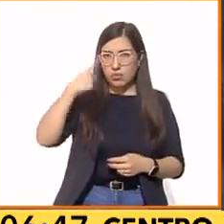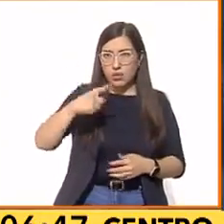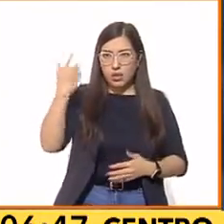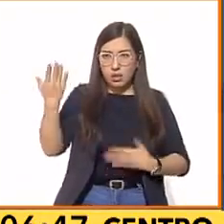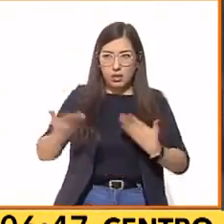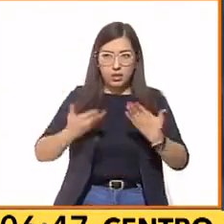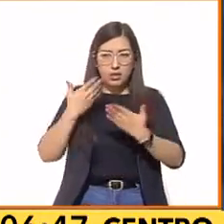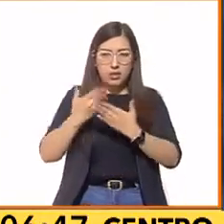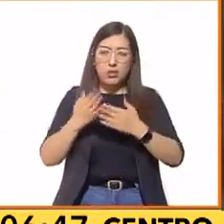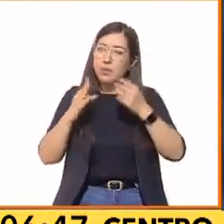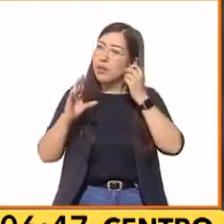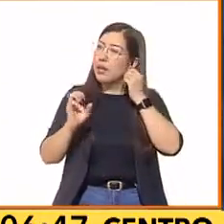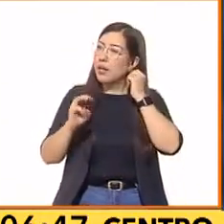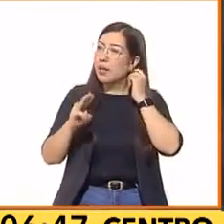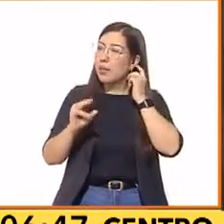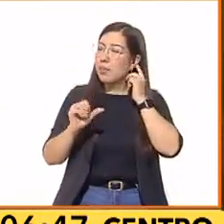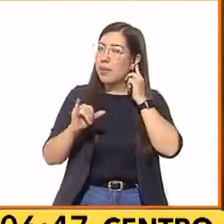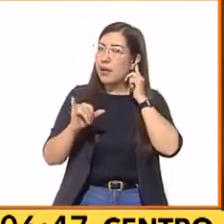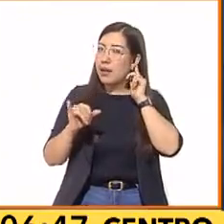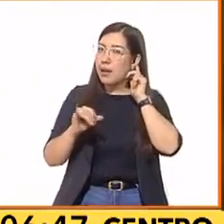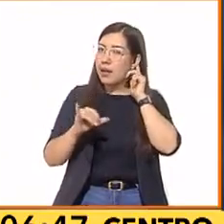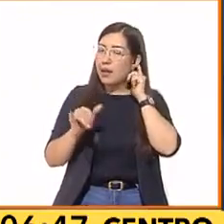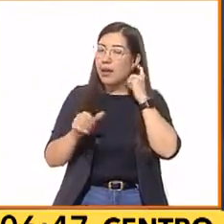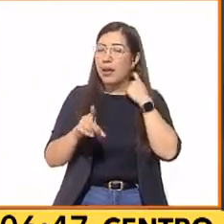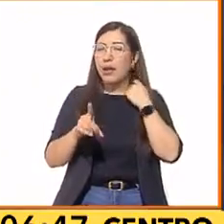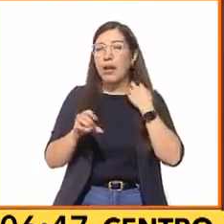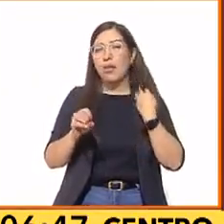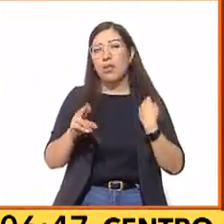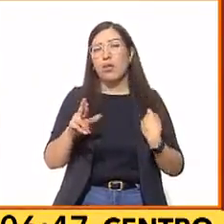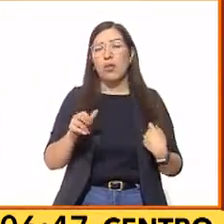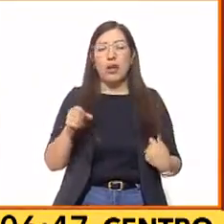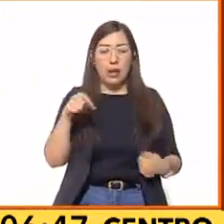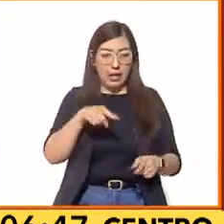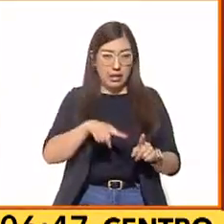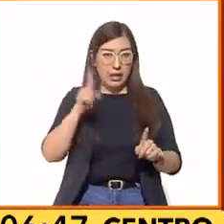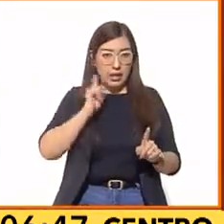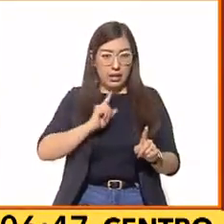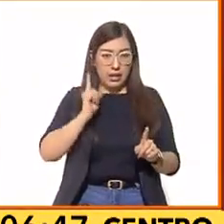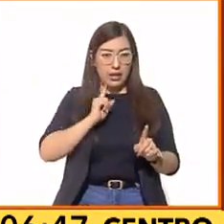ella tiene contacto, es recibida casi como